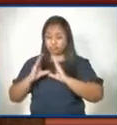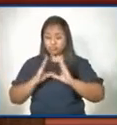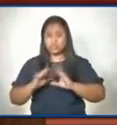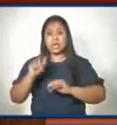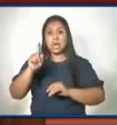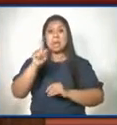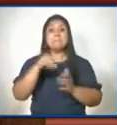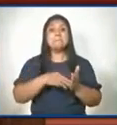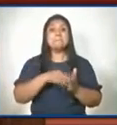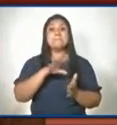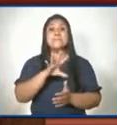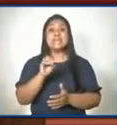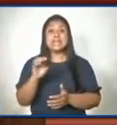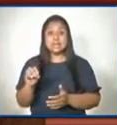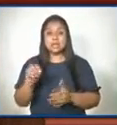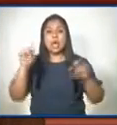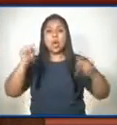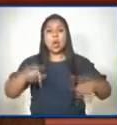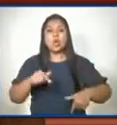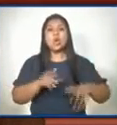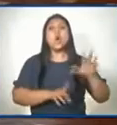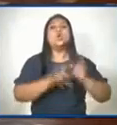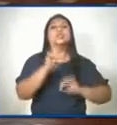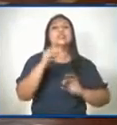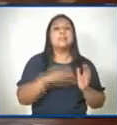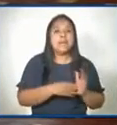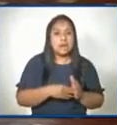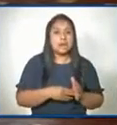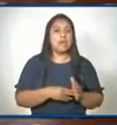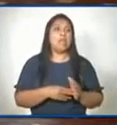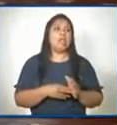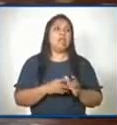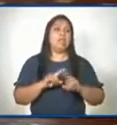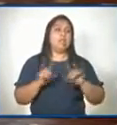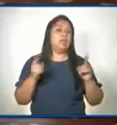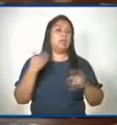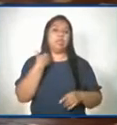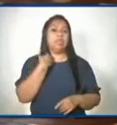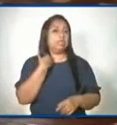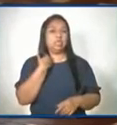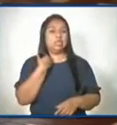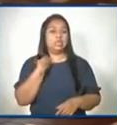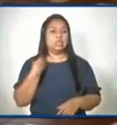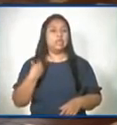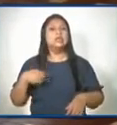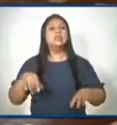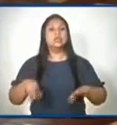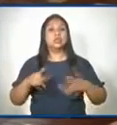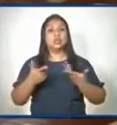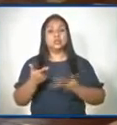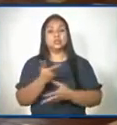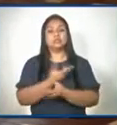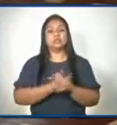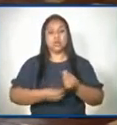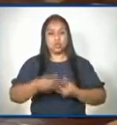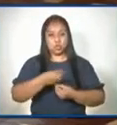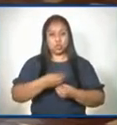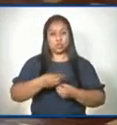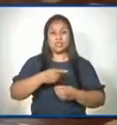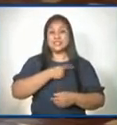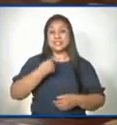$1,300, $1,500, hoy le cuesta $11,000. Entonces, los productos terminados provenientes de China